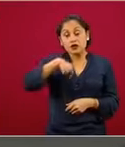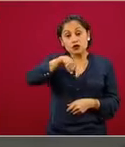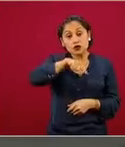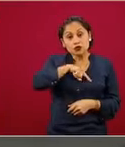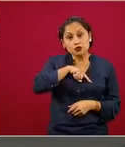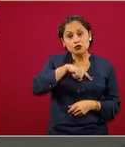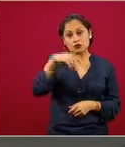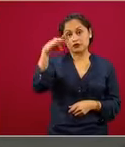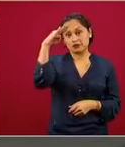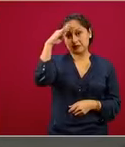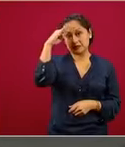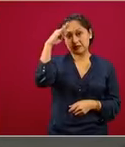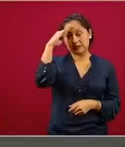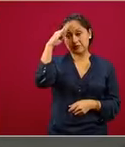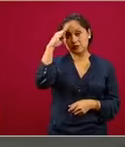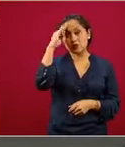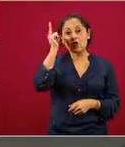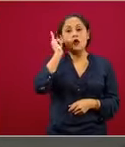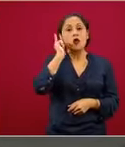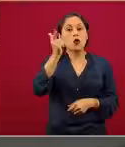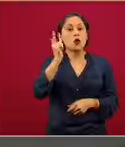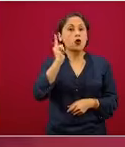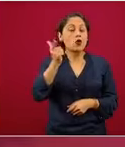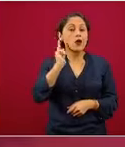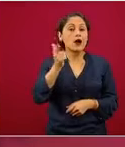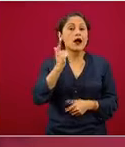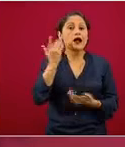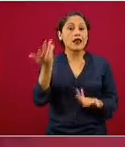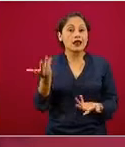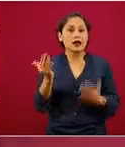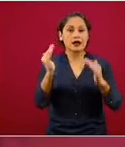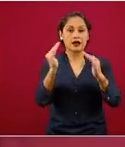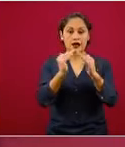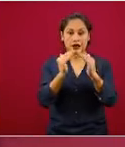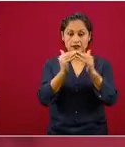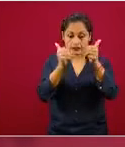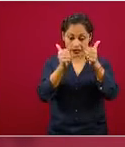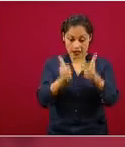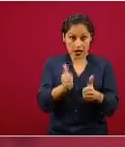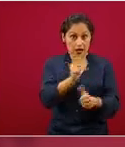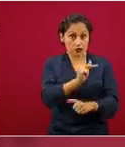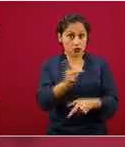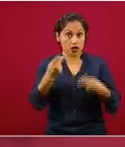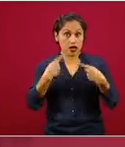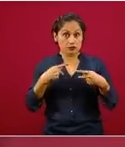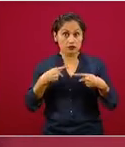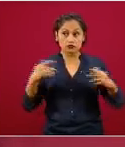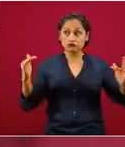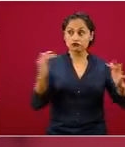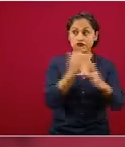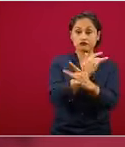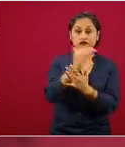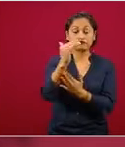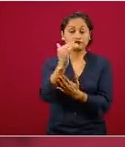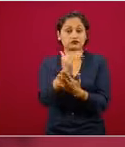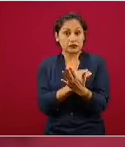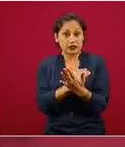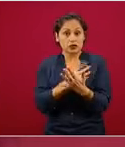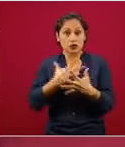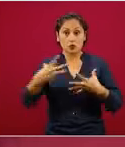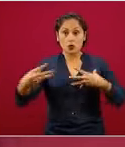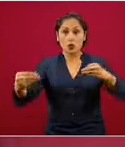se logra cuando las personas se quedan en casa, disminuyen la movilidad, se reducen los